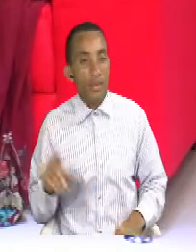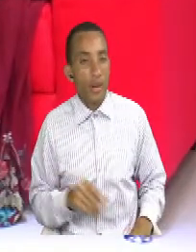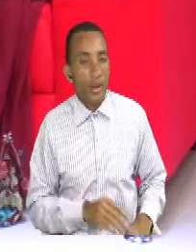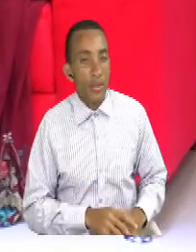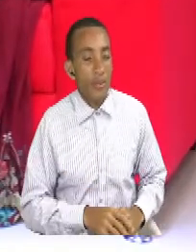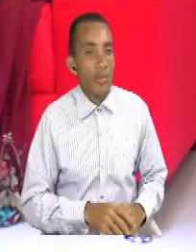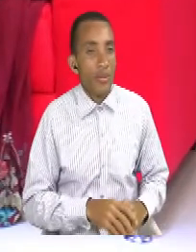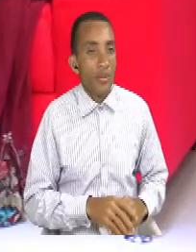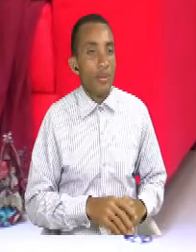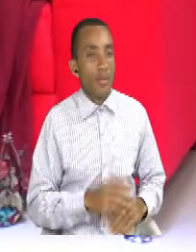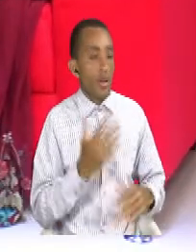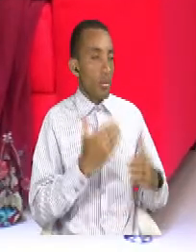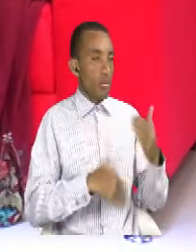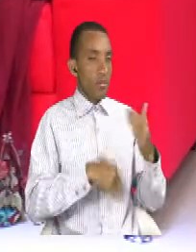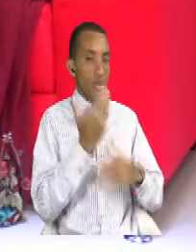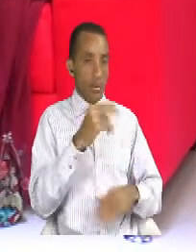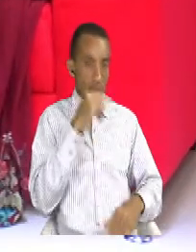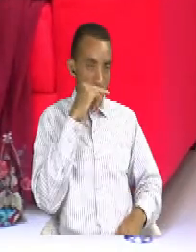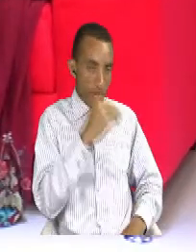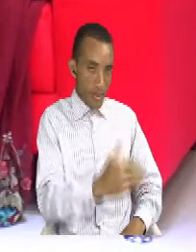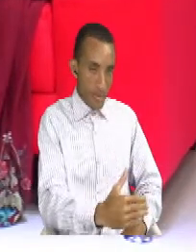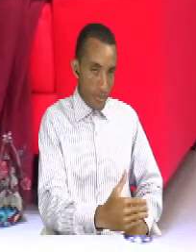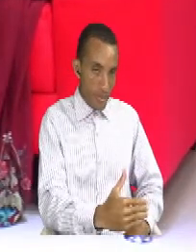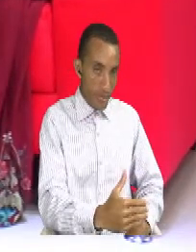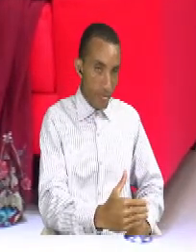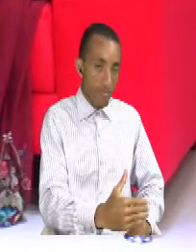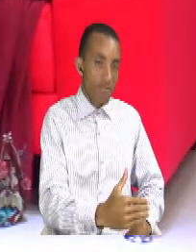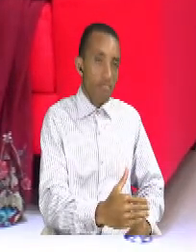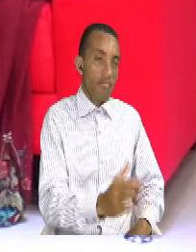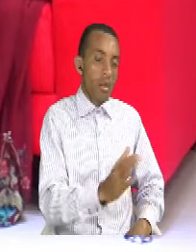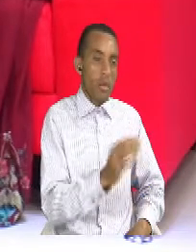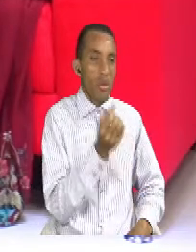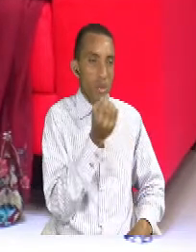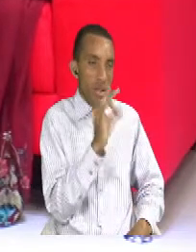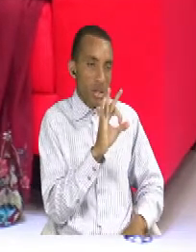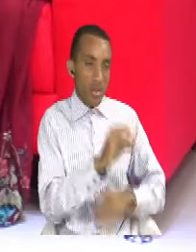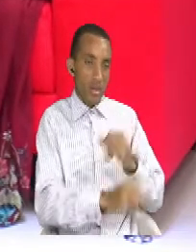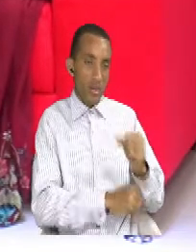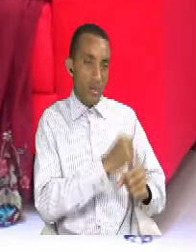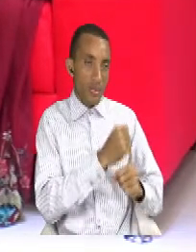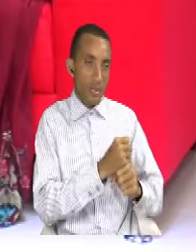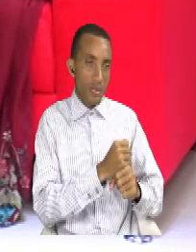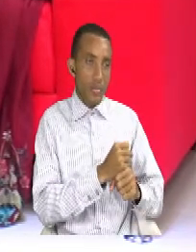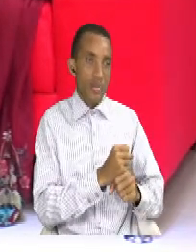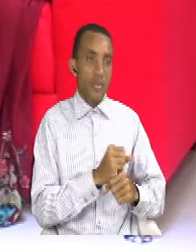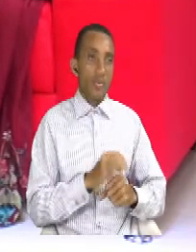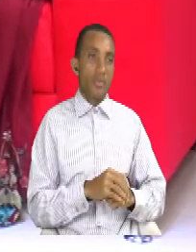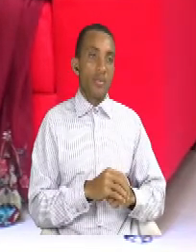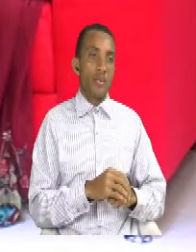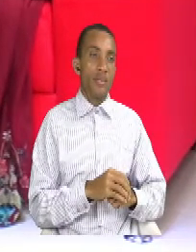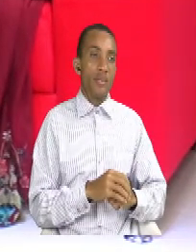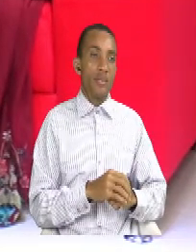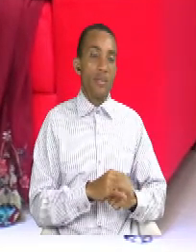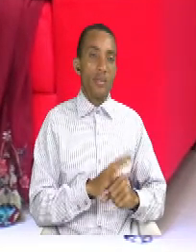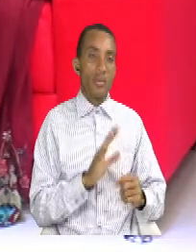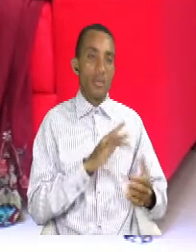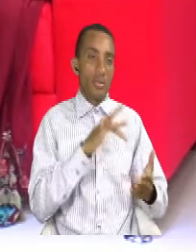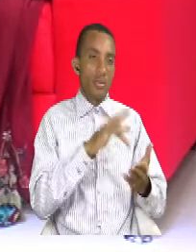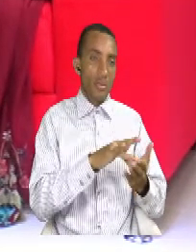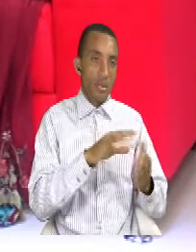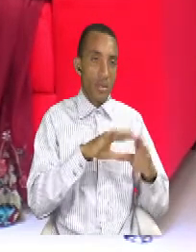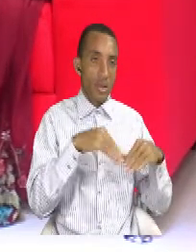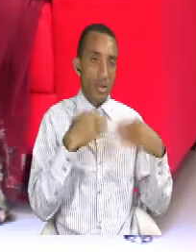Pues yo empecé desde muy pequeño. Empecé desde, digamos, los 13 añitos. Ya iba al colegio, pero